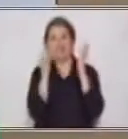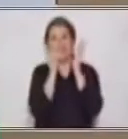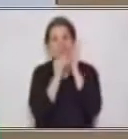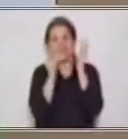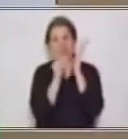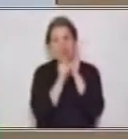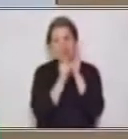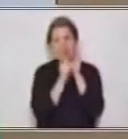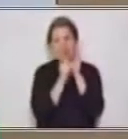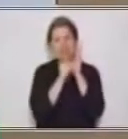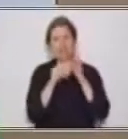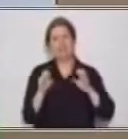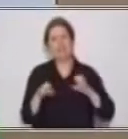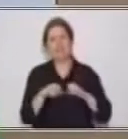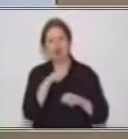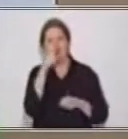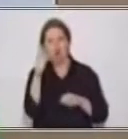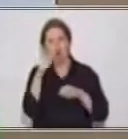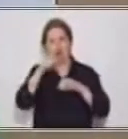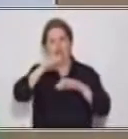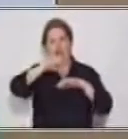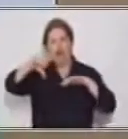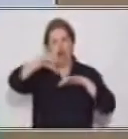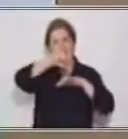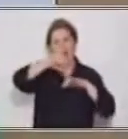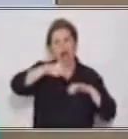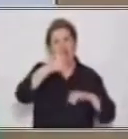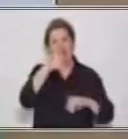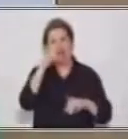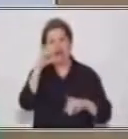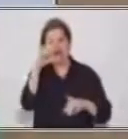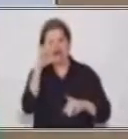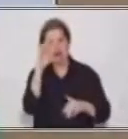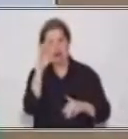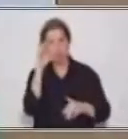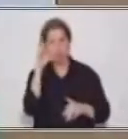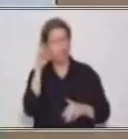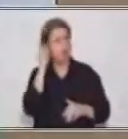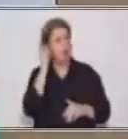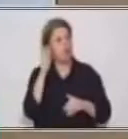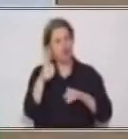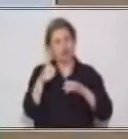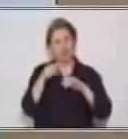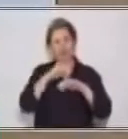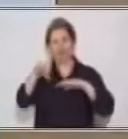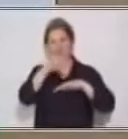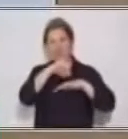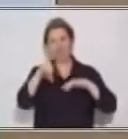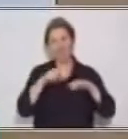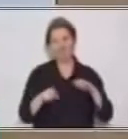La selga compró 2 manojos, entonces gastó 10 quetzales.